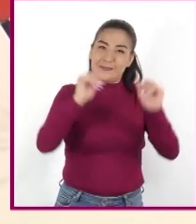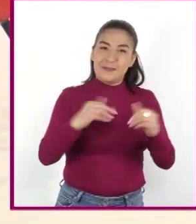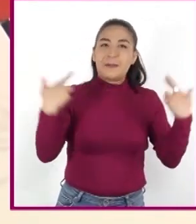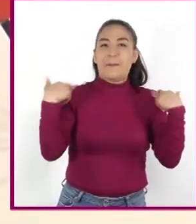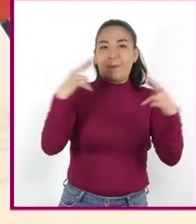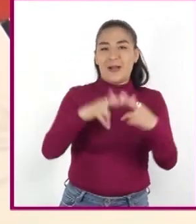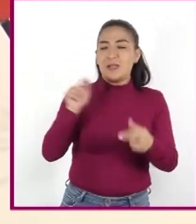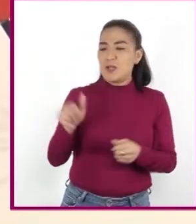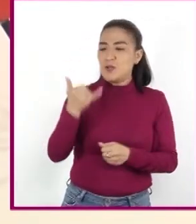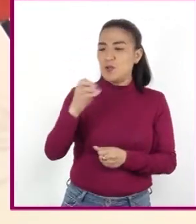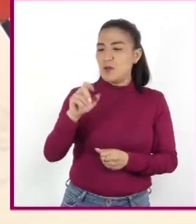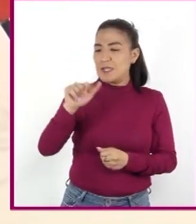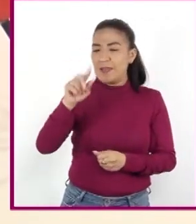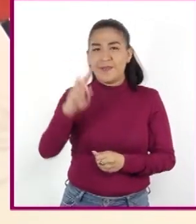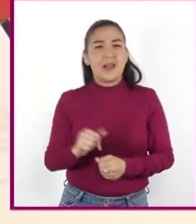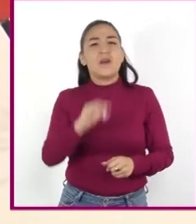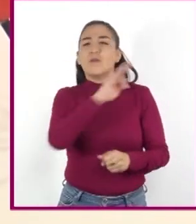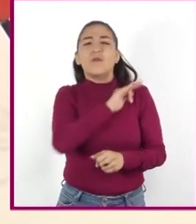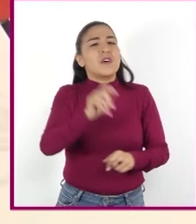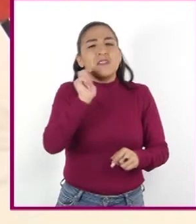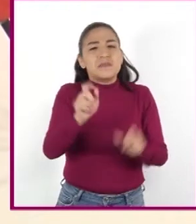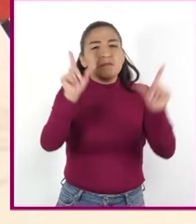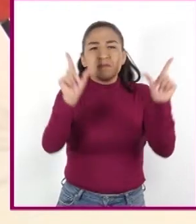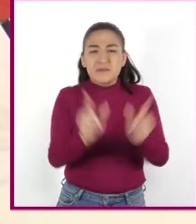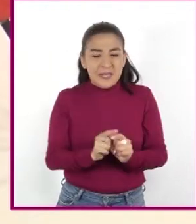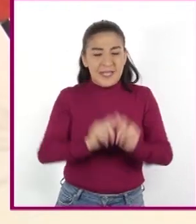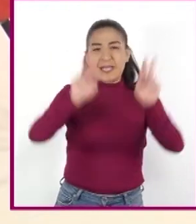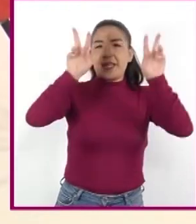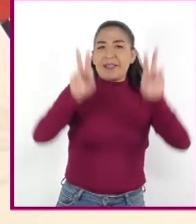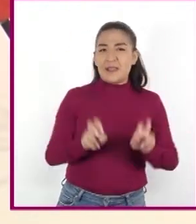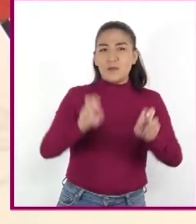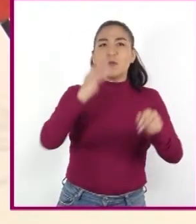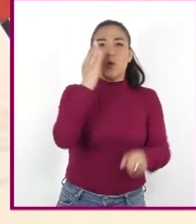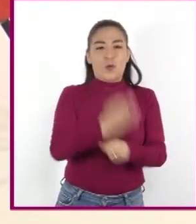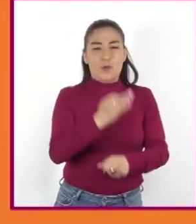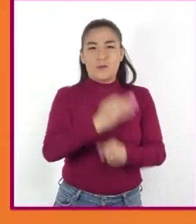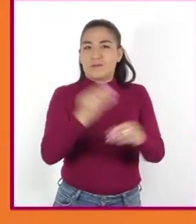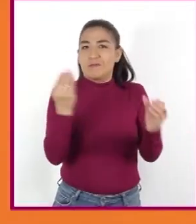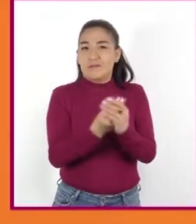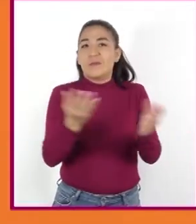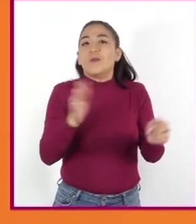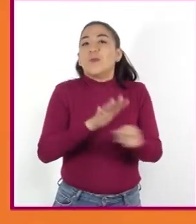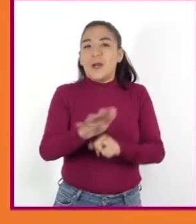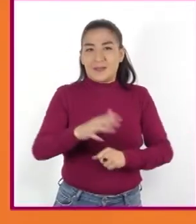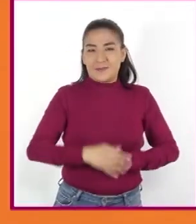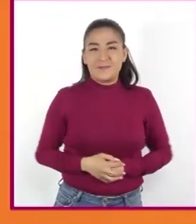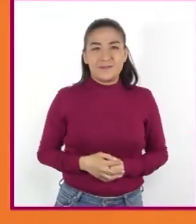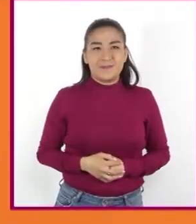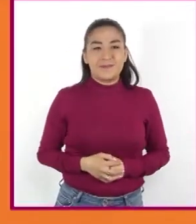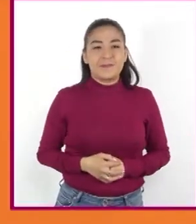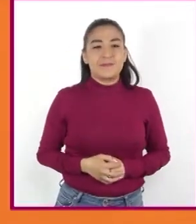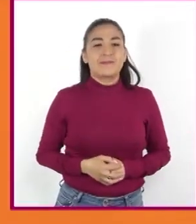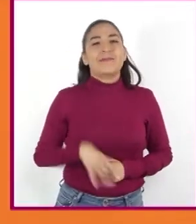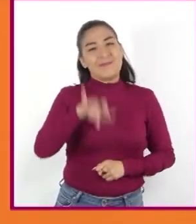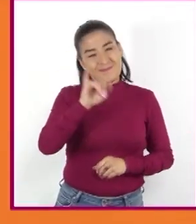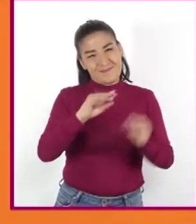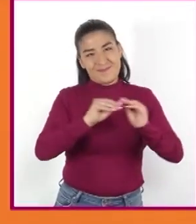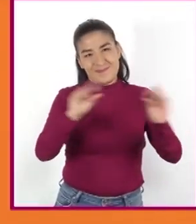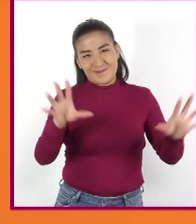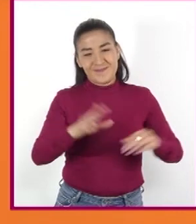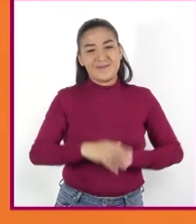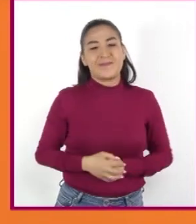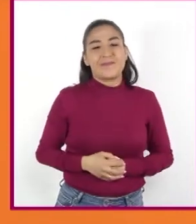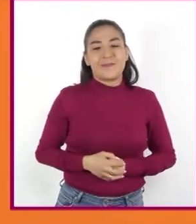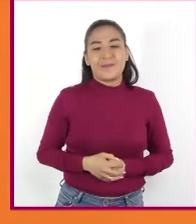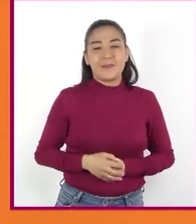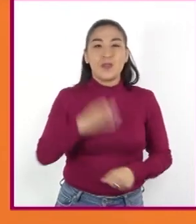Yolanda, ¿nos puedes resumir los temas que reforzamos en esta sesión? Por supuesto, con